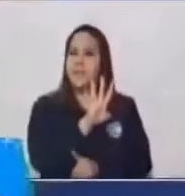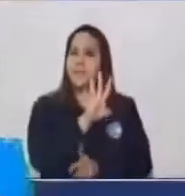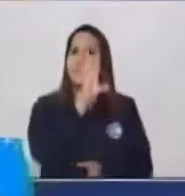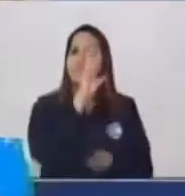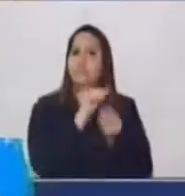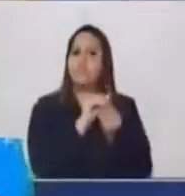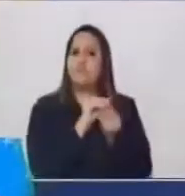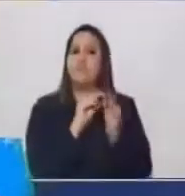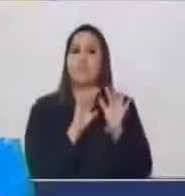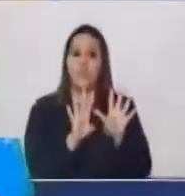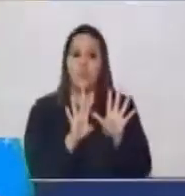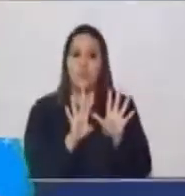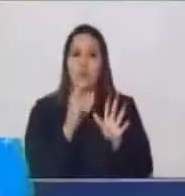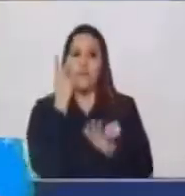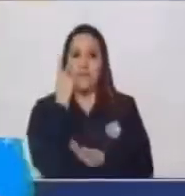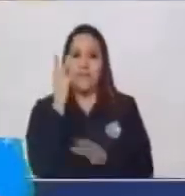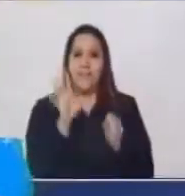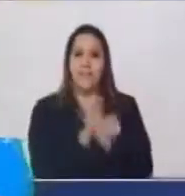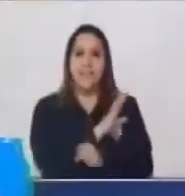9